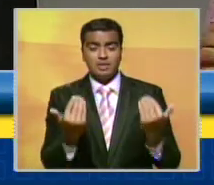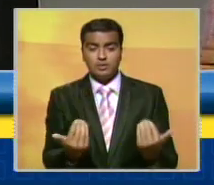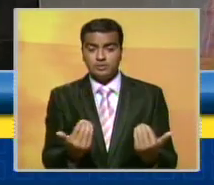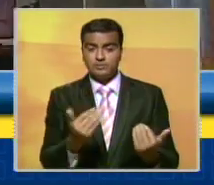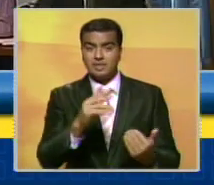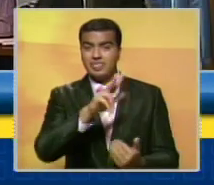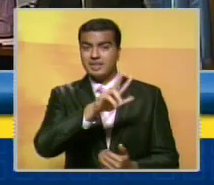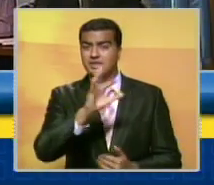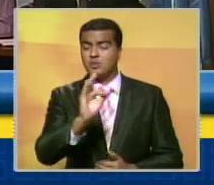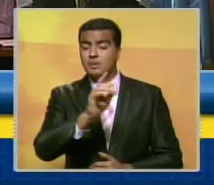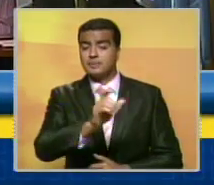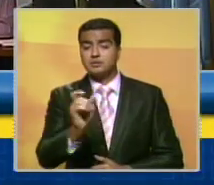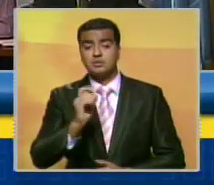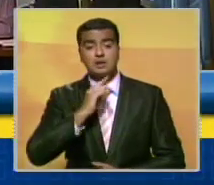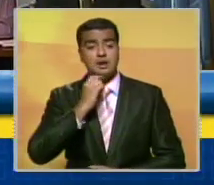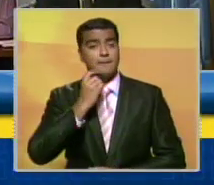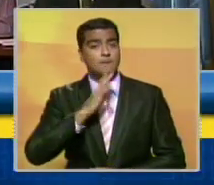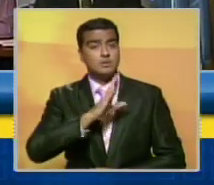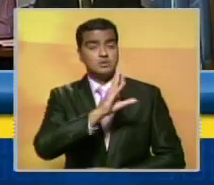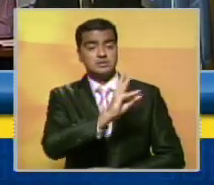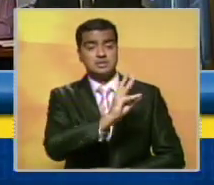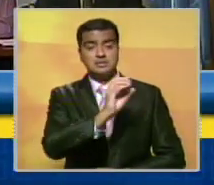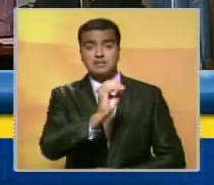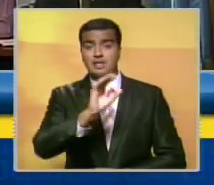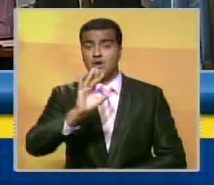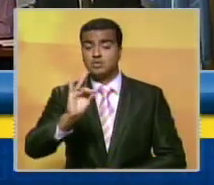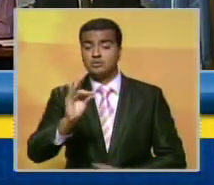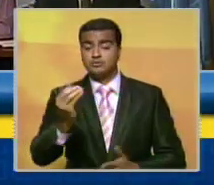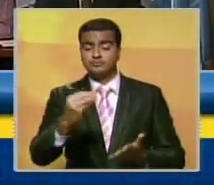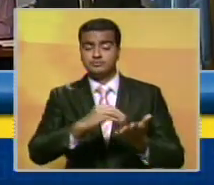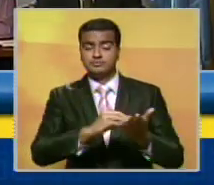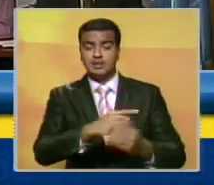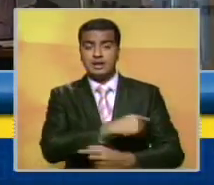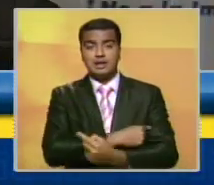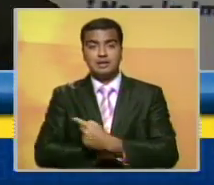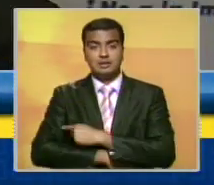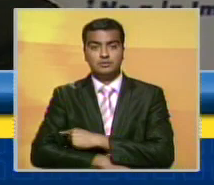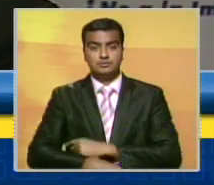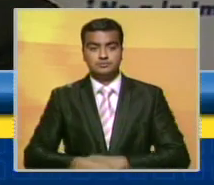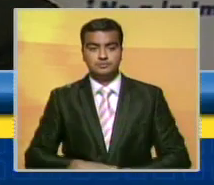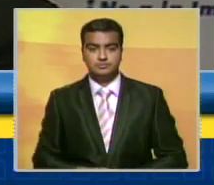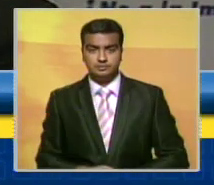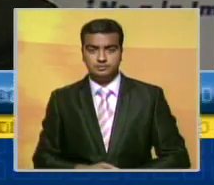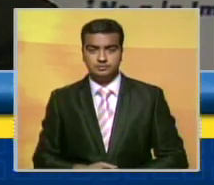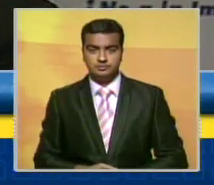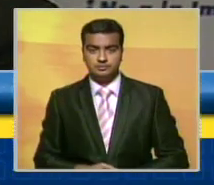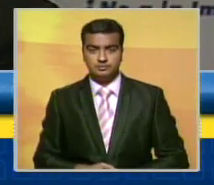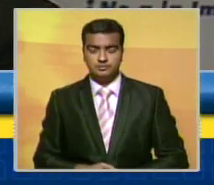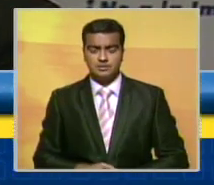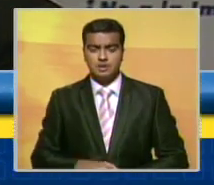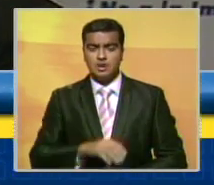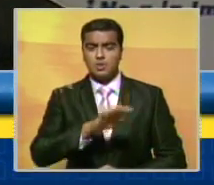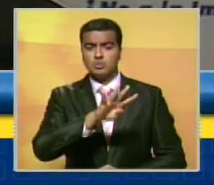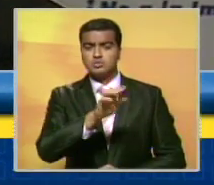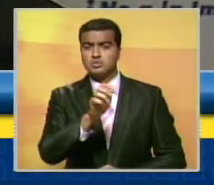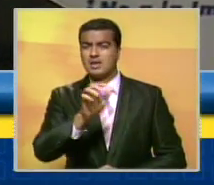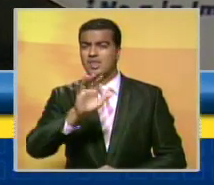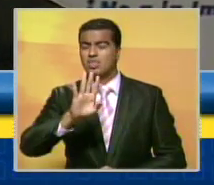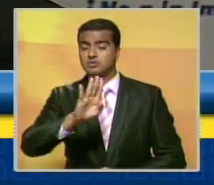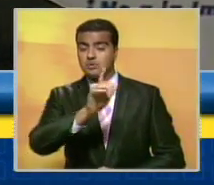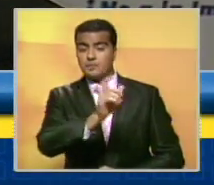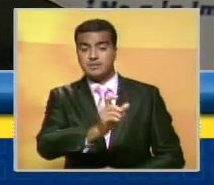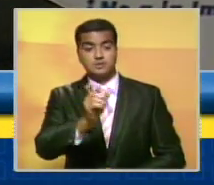39 personas han fallecido y 608 han resultado lesionadas de los cuales 414 son